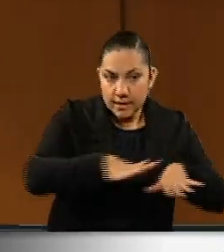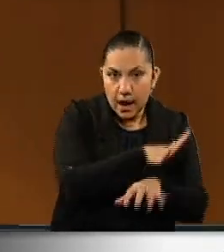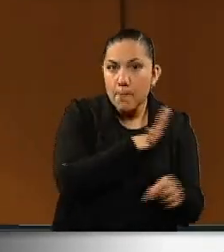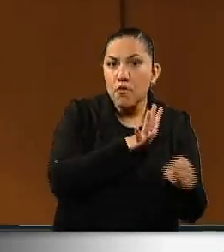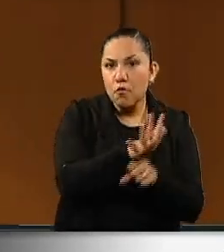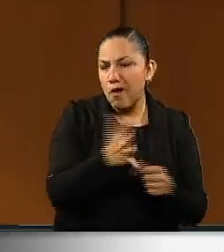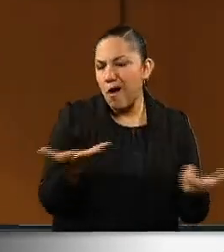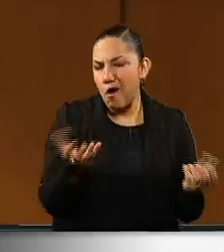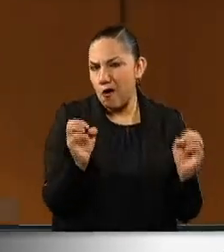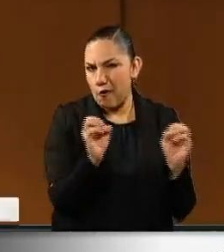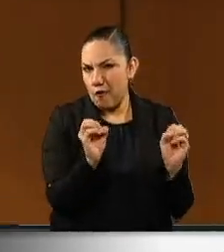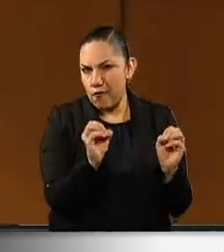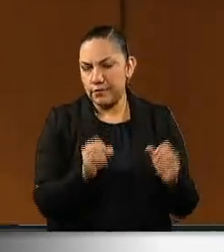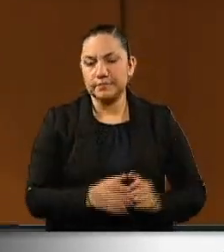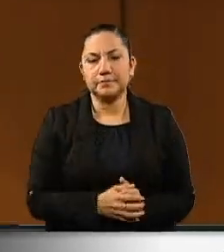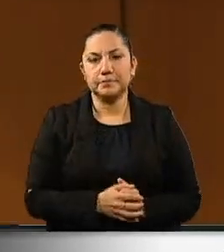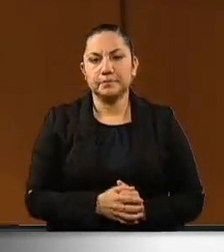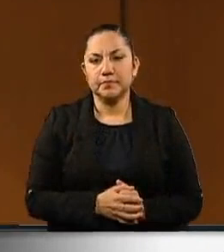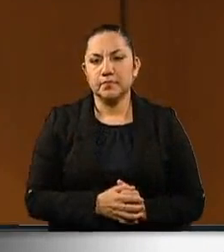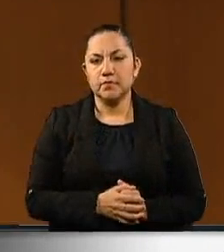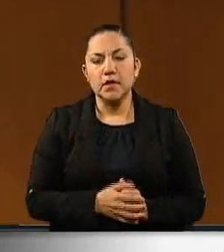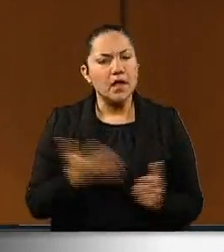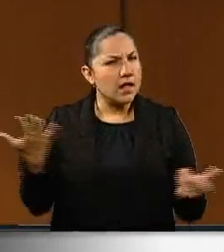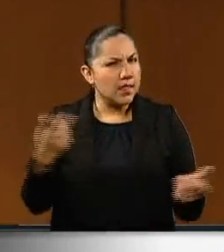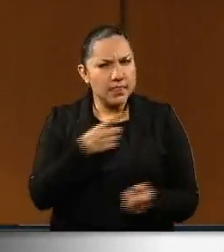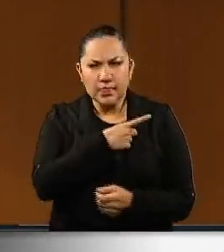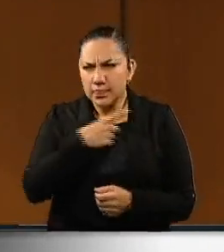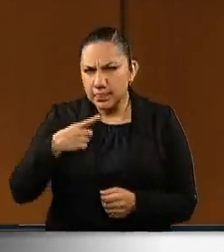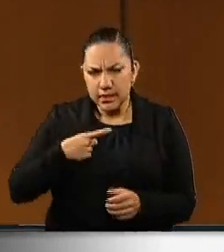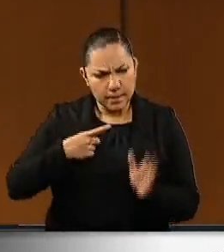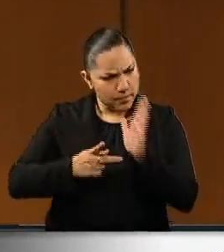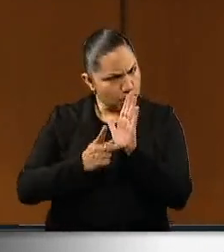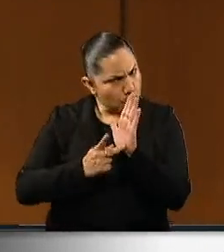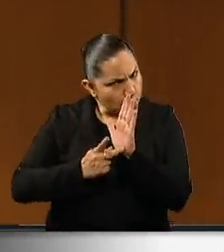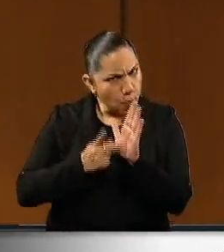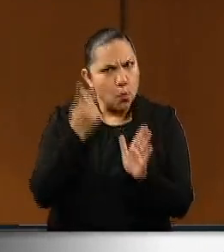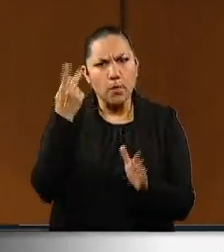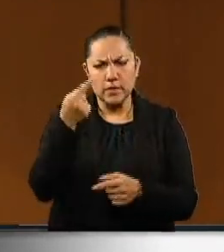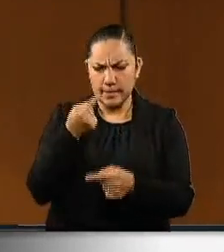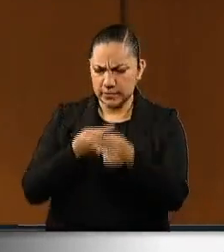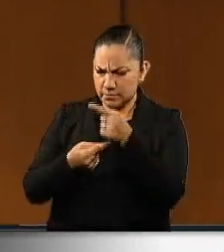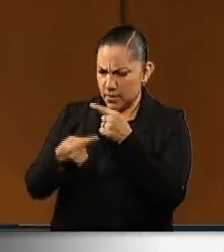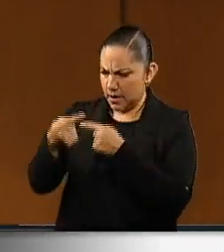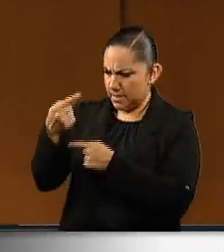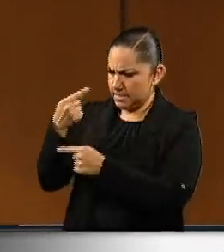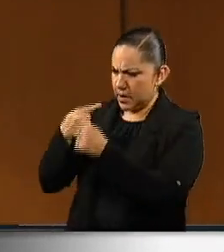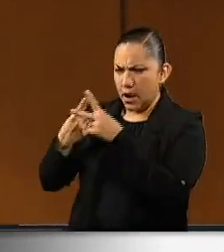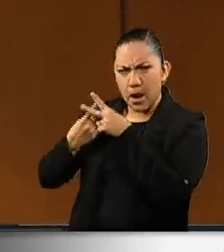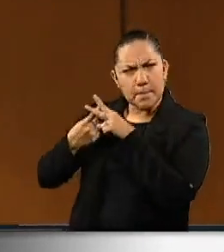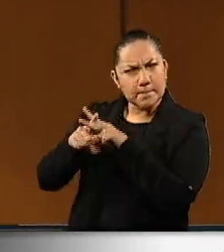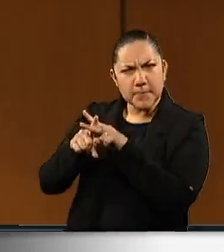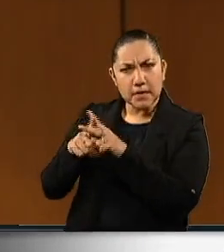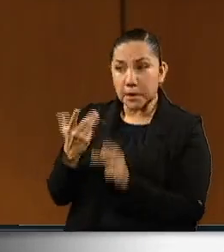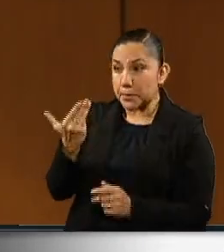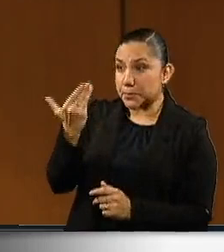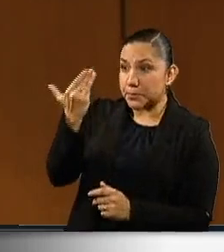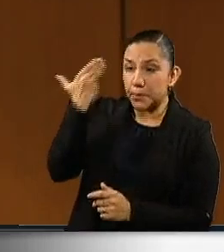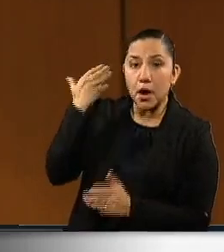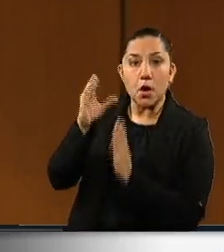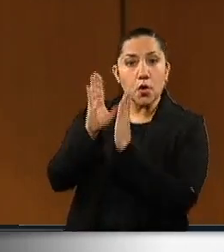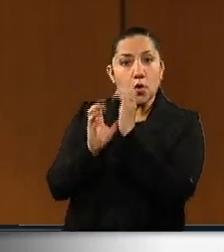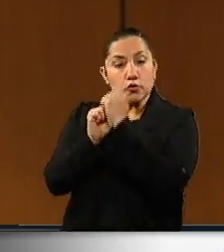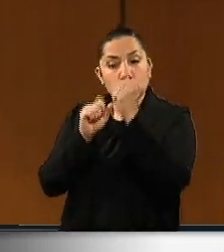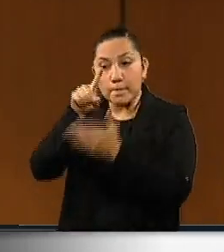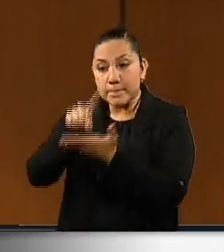Que debemos volver a las raíces, a la Constitución de 1857, la